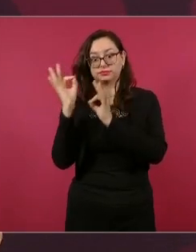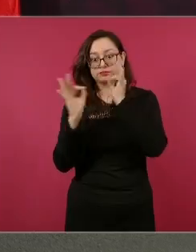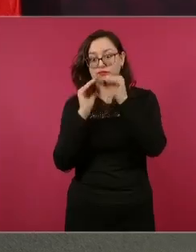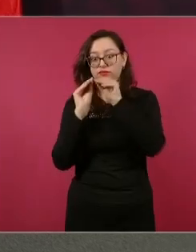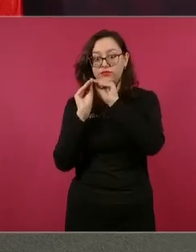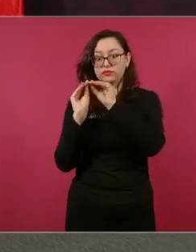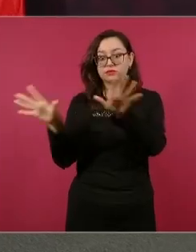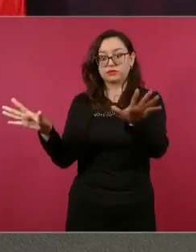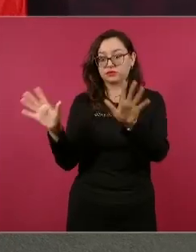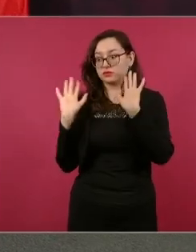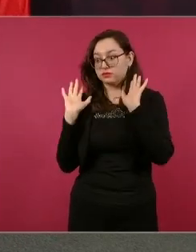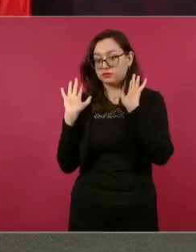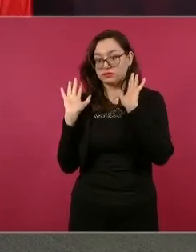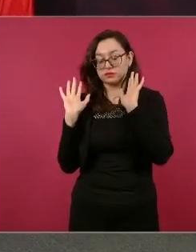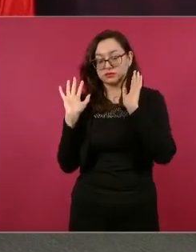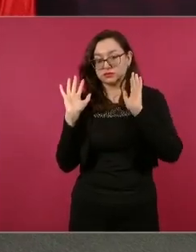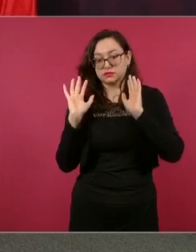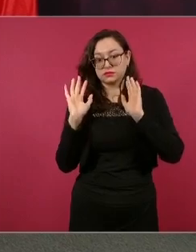de campaña,